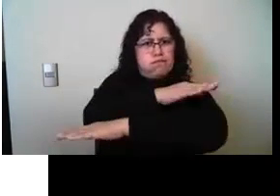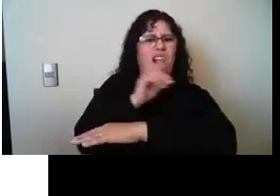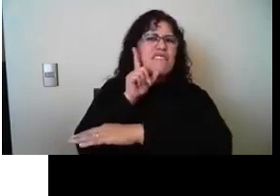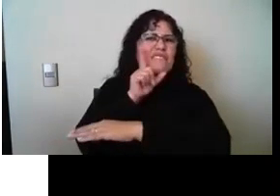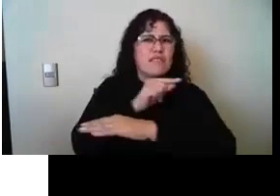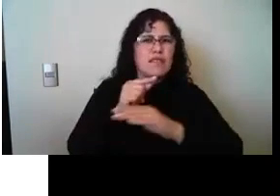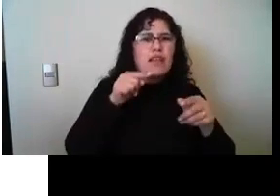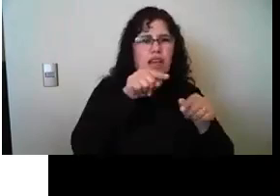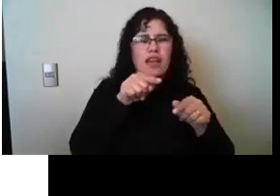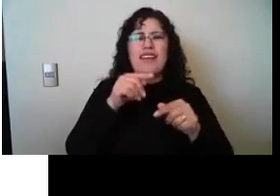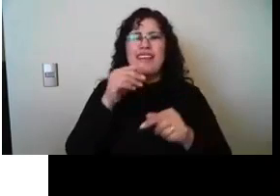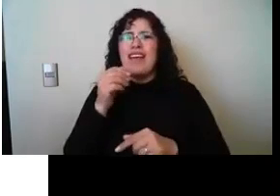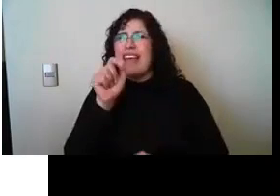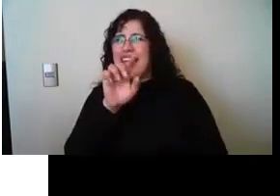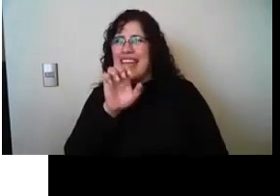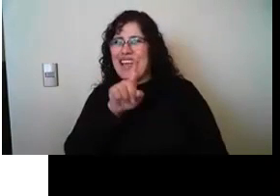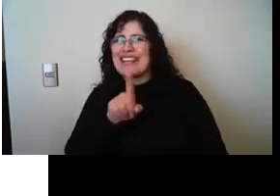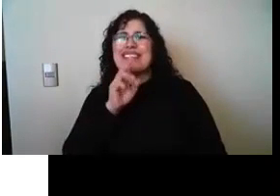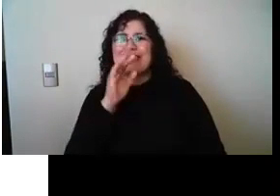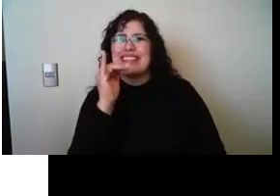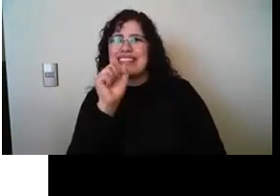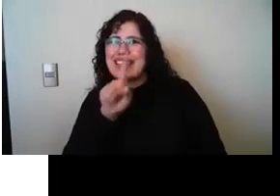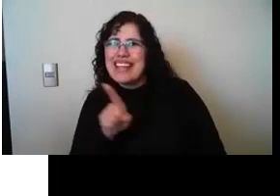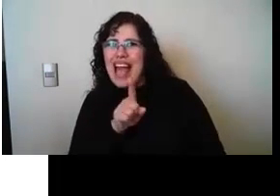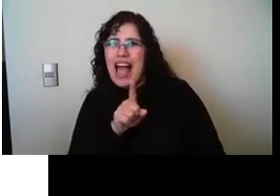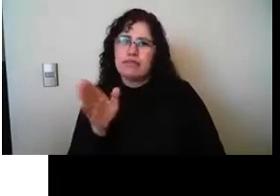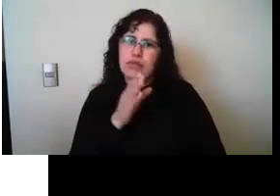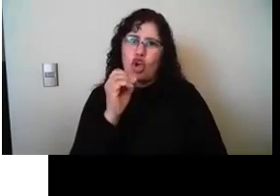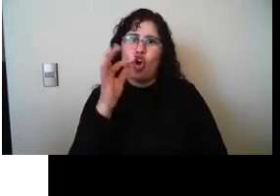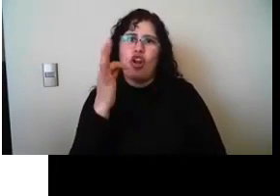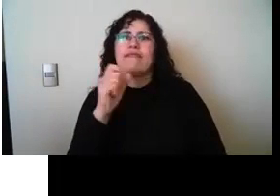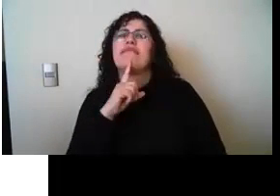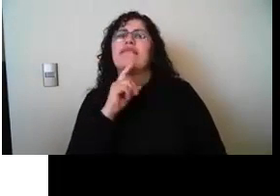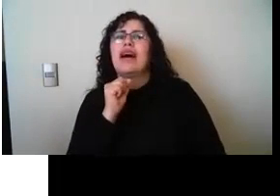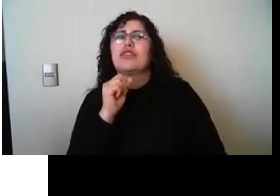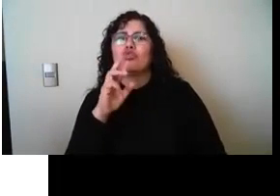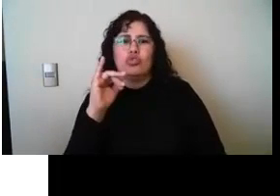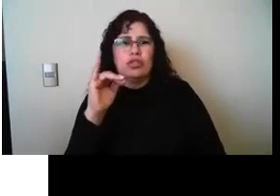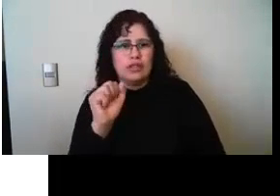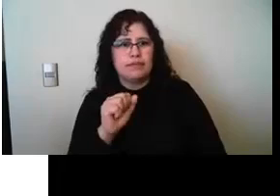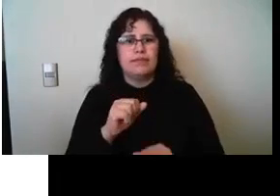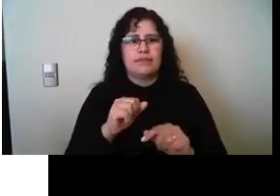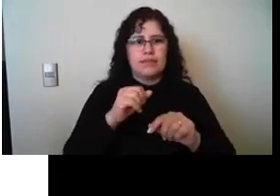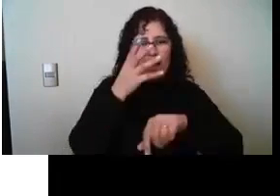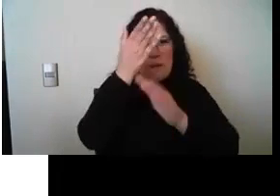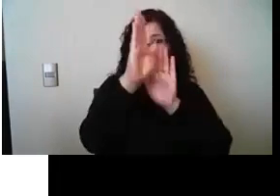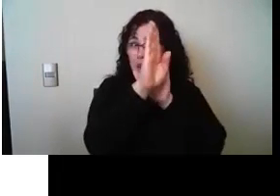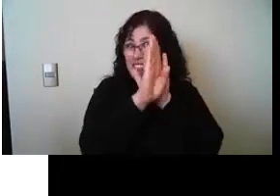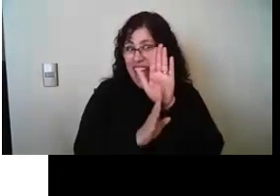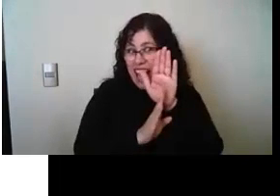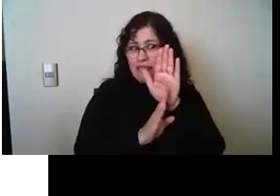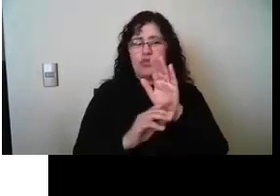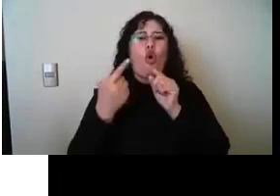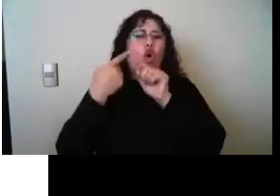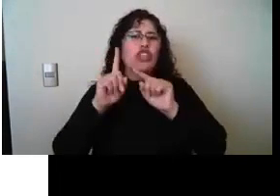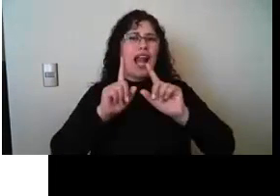Van a encontrar en literatura generalmente mencionando dos, una estría olfatoria medial y otra lateral, y